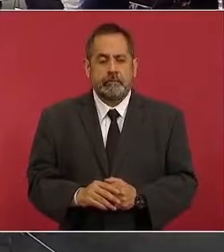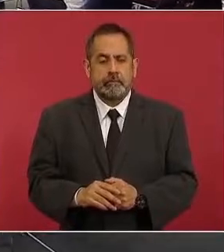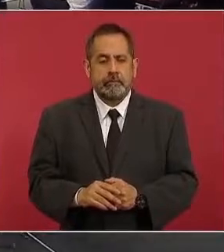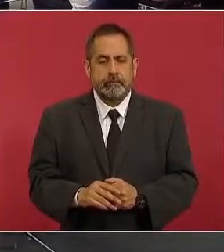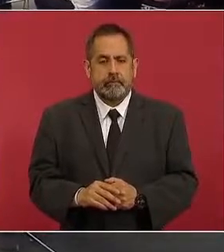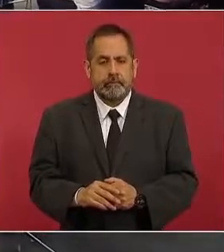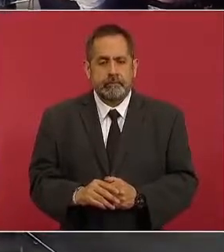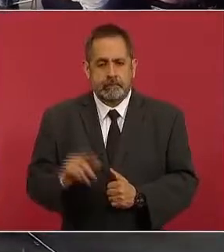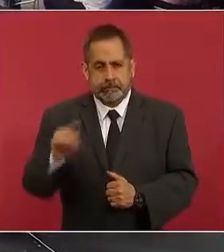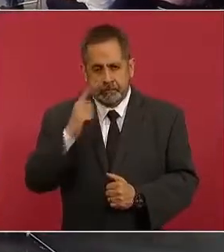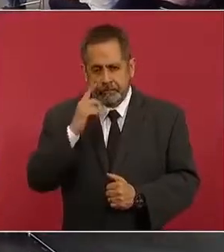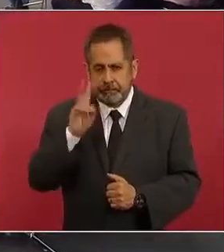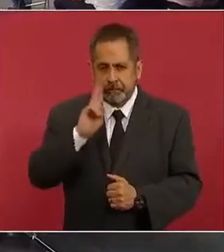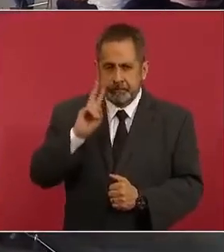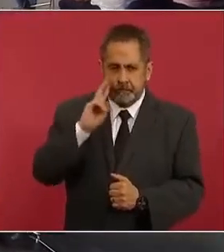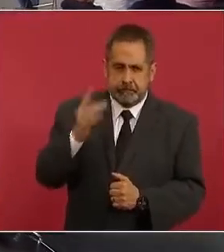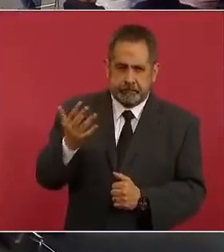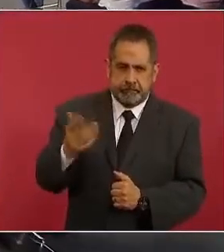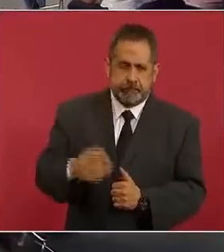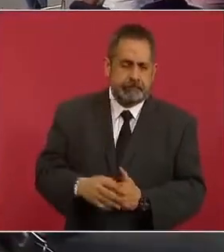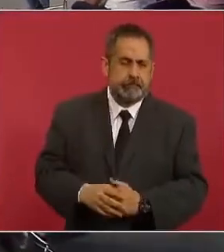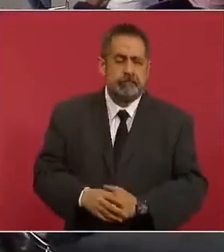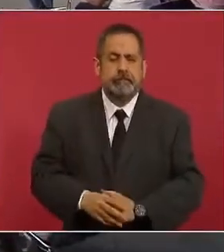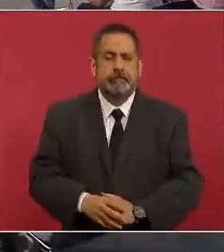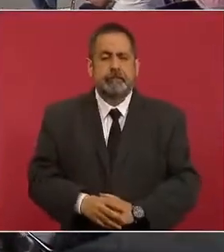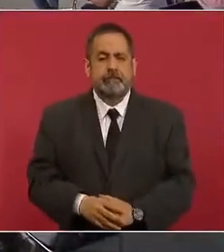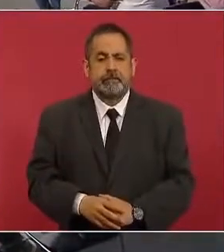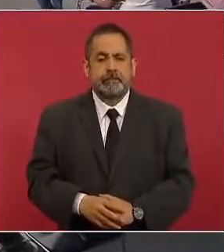a ver si baja